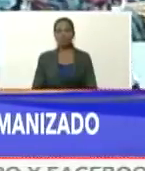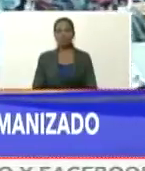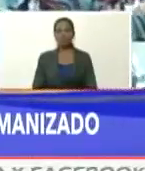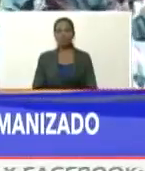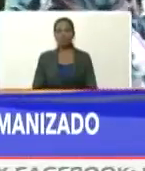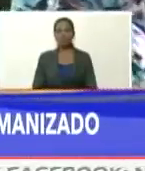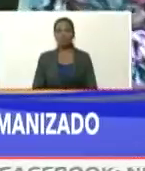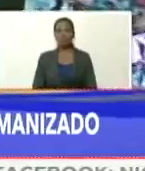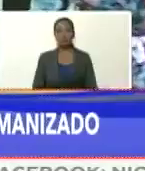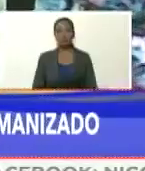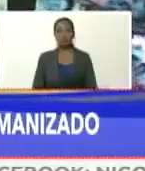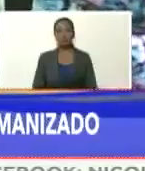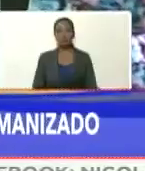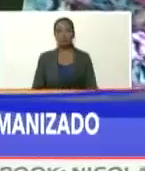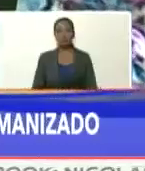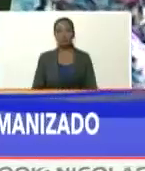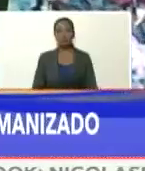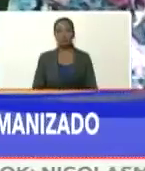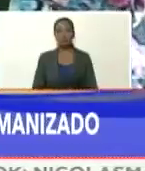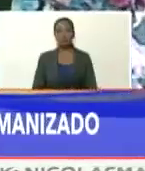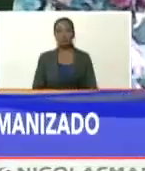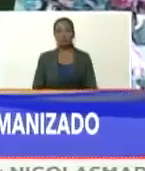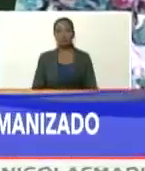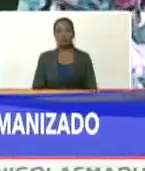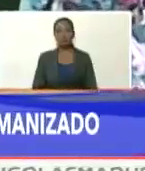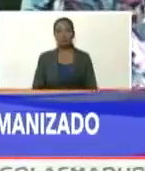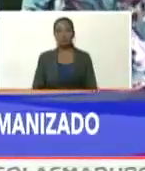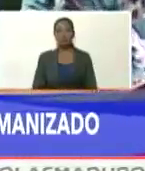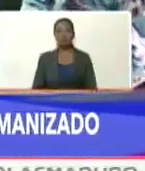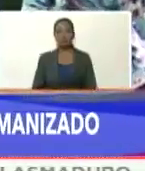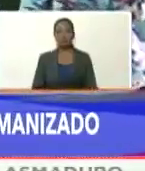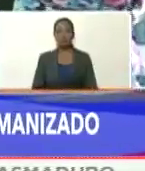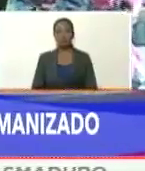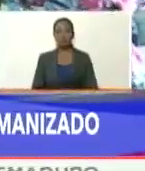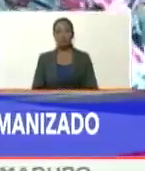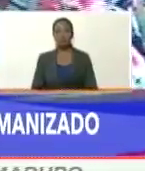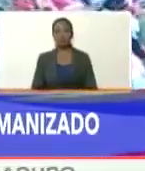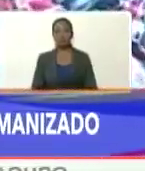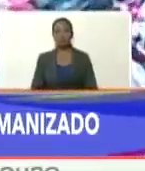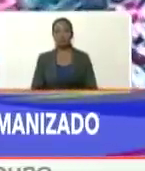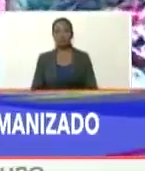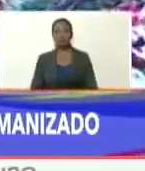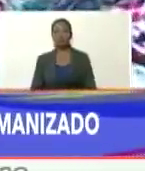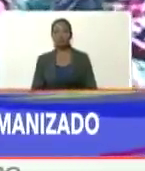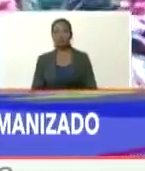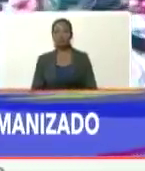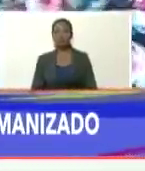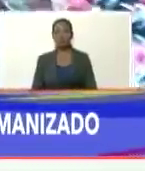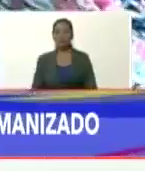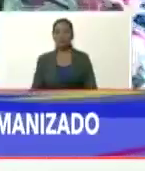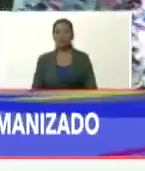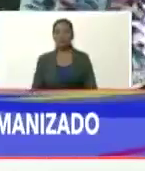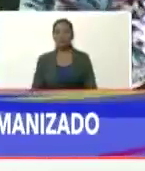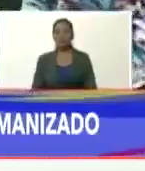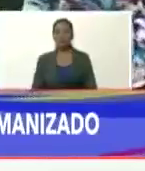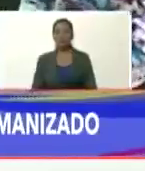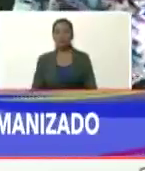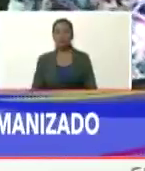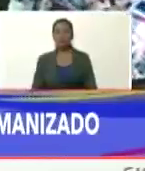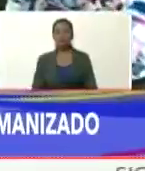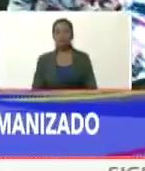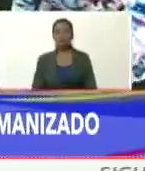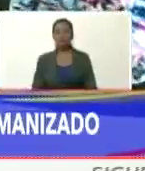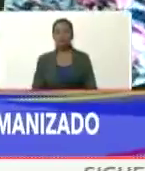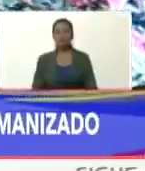y ese ejército de batas blancas, nuestros médicos y médicas integrales comunitarios, hijos de Chávez. Pero después nos